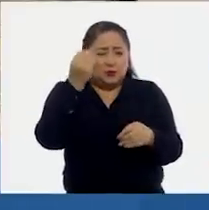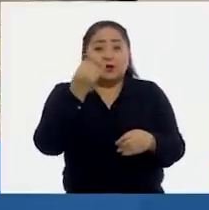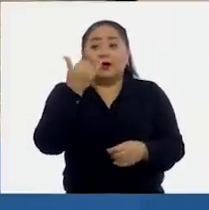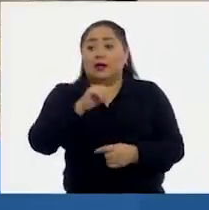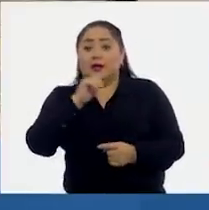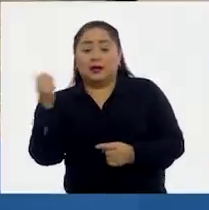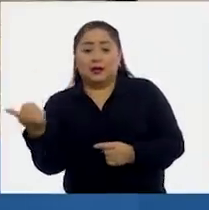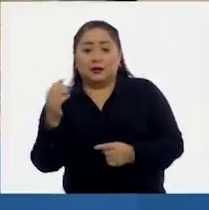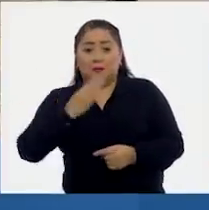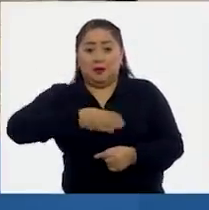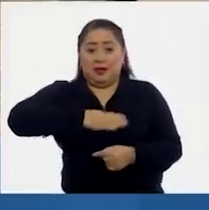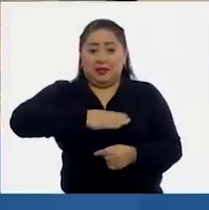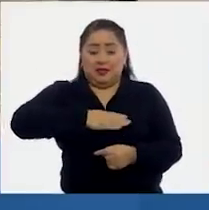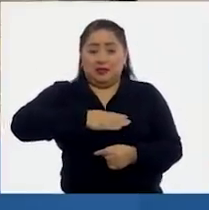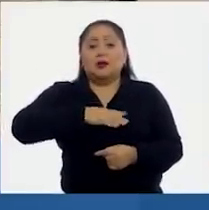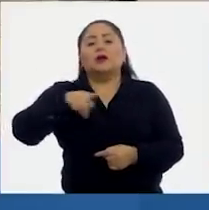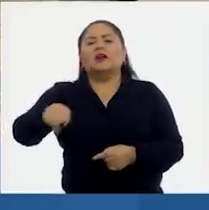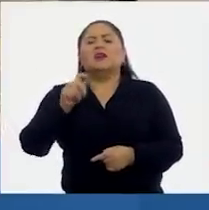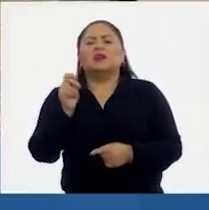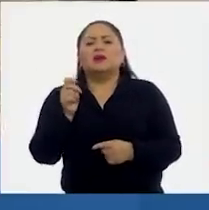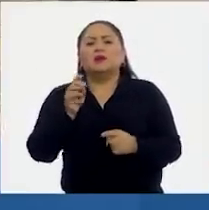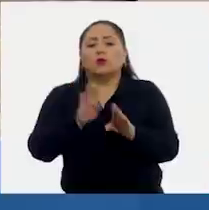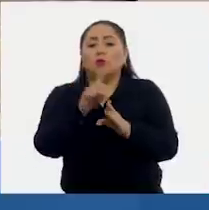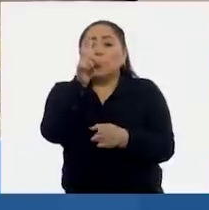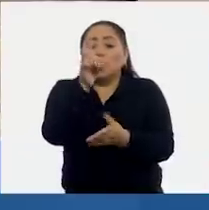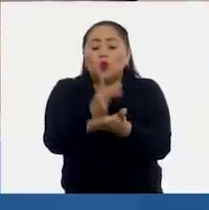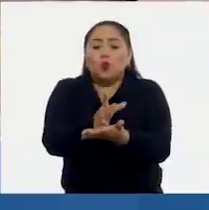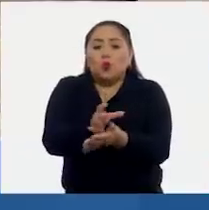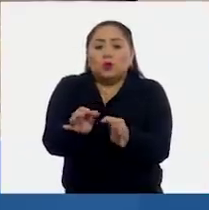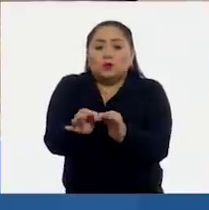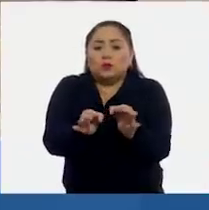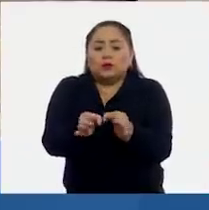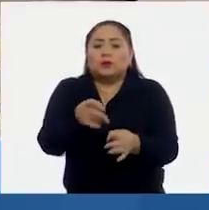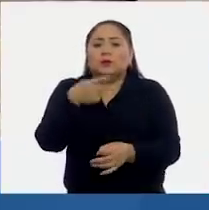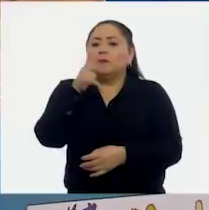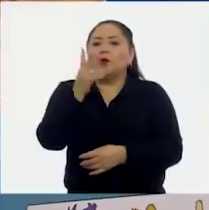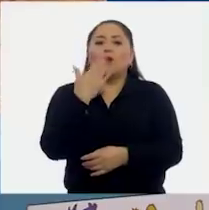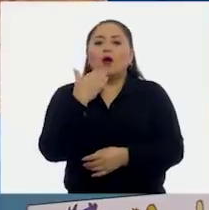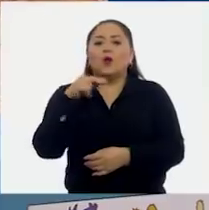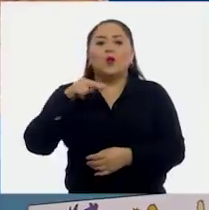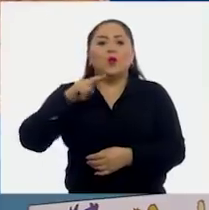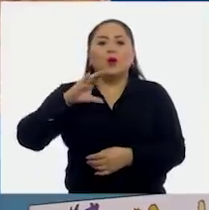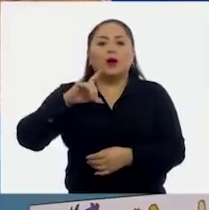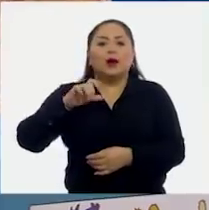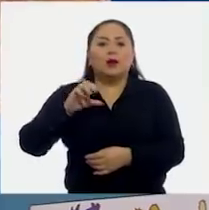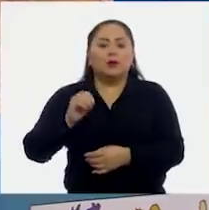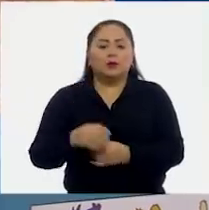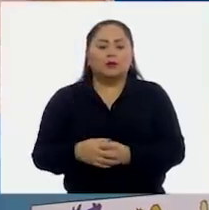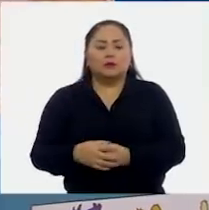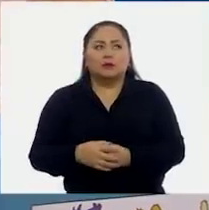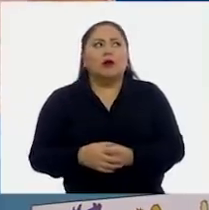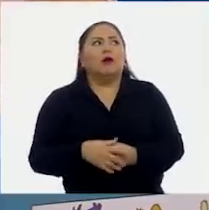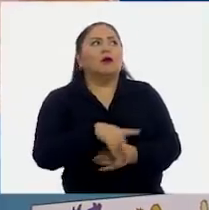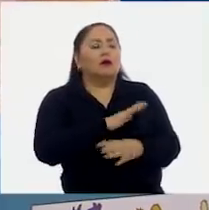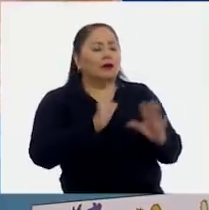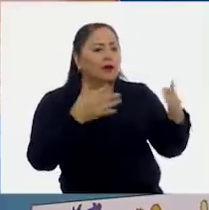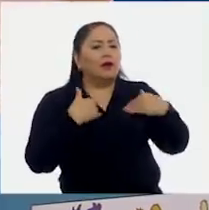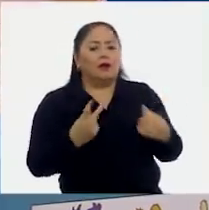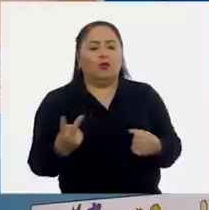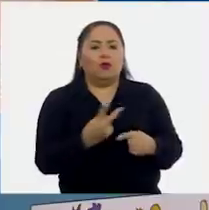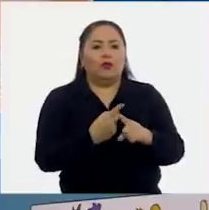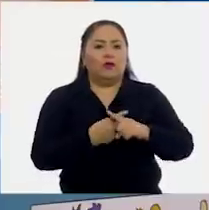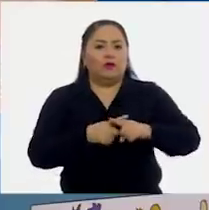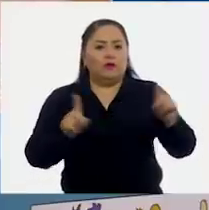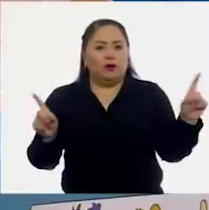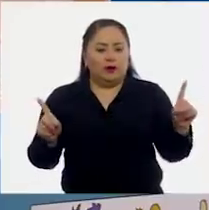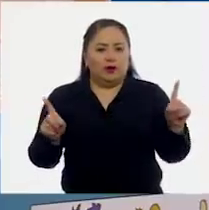el reino de las bacterias son organismos de una célula, pero sin núcleo. Oh, ya veo, la diferencia